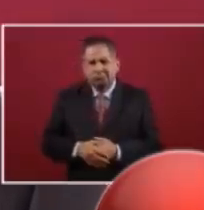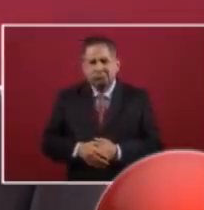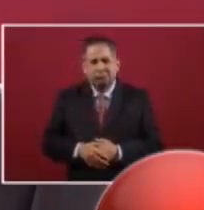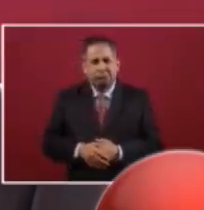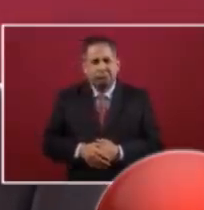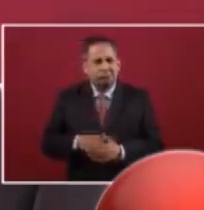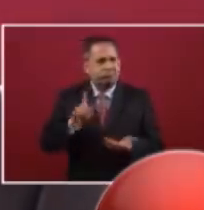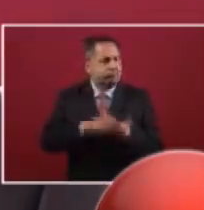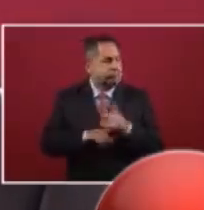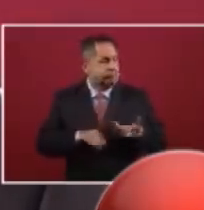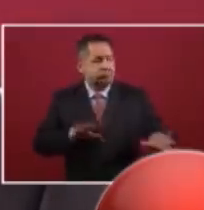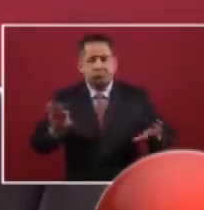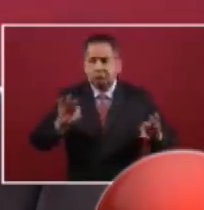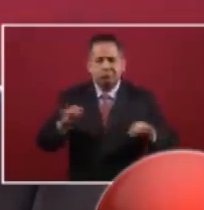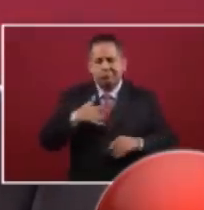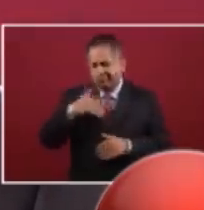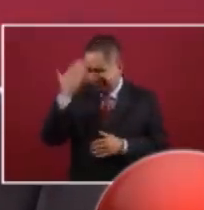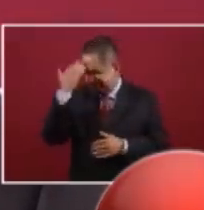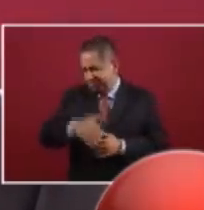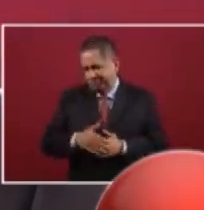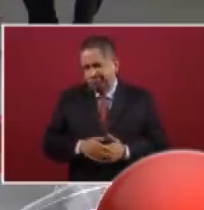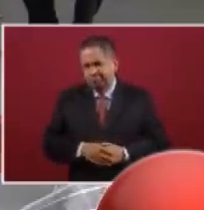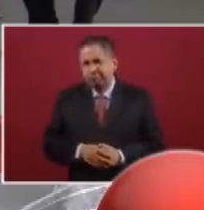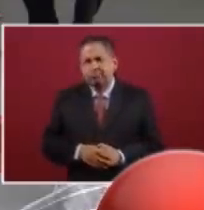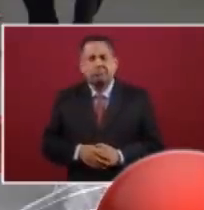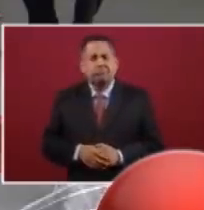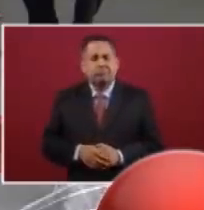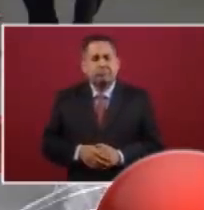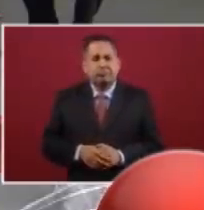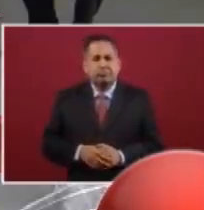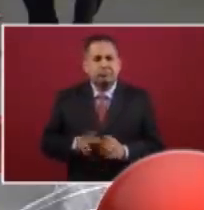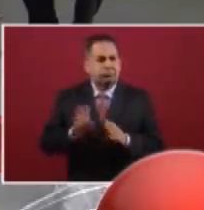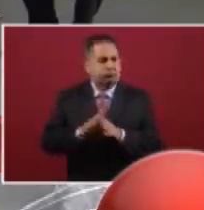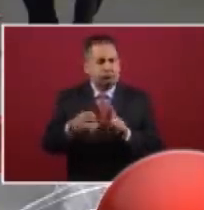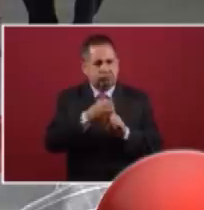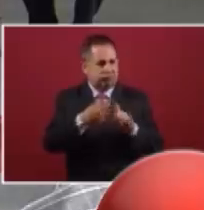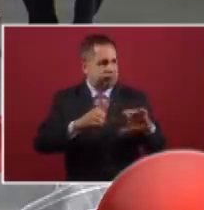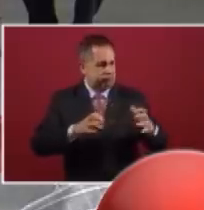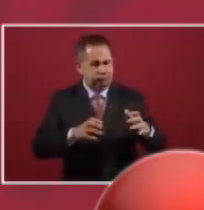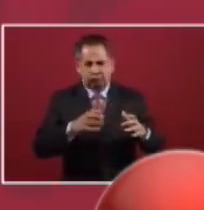que actúen provocadores, con organización,